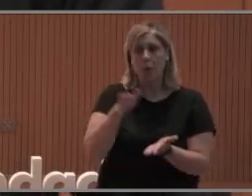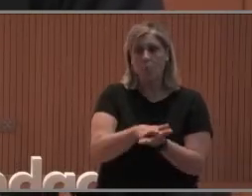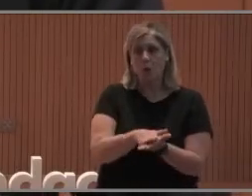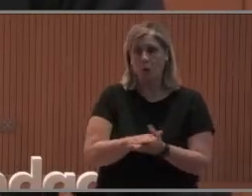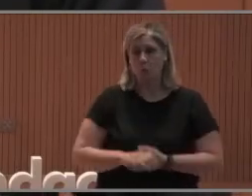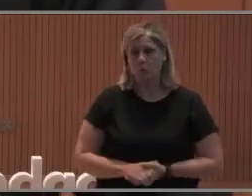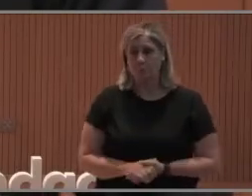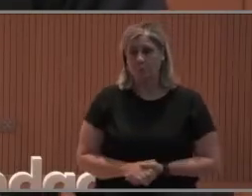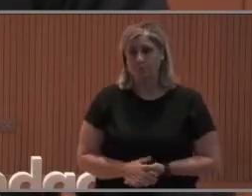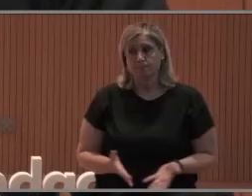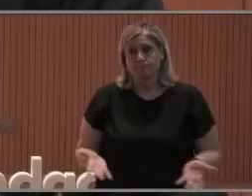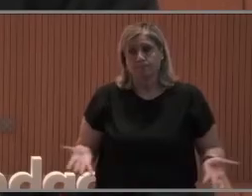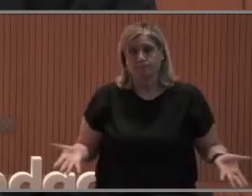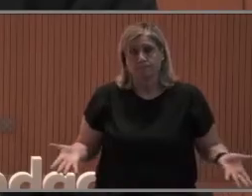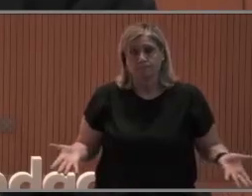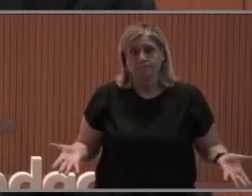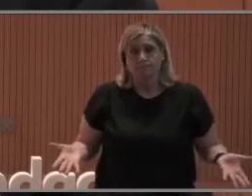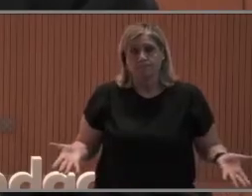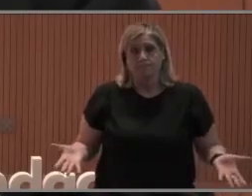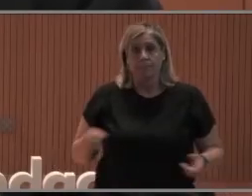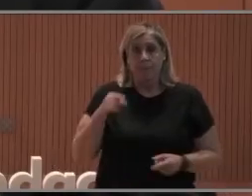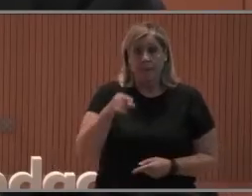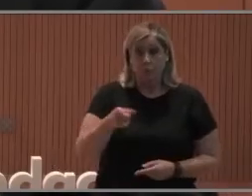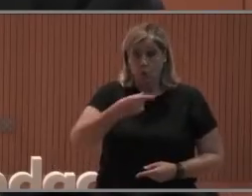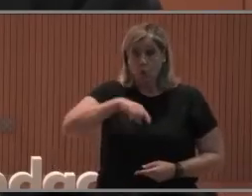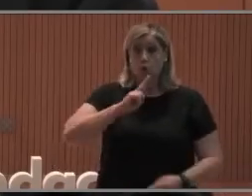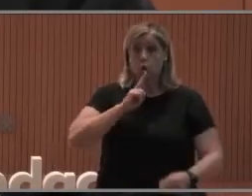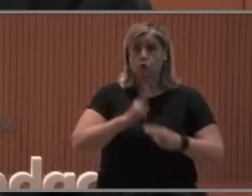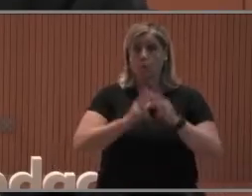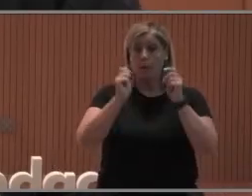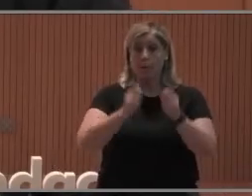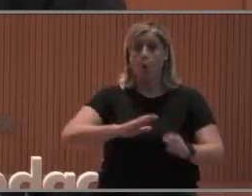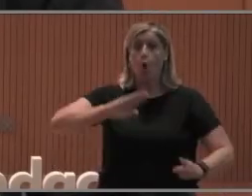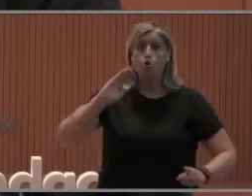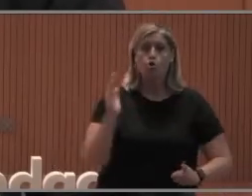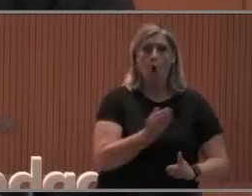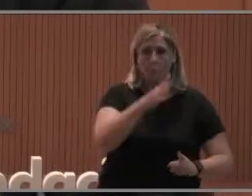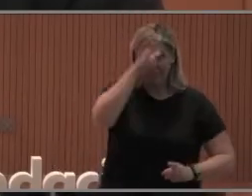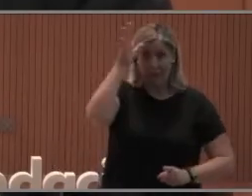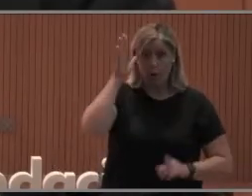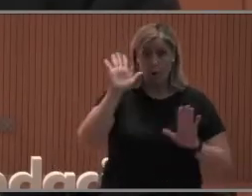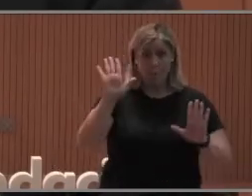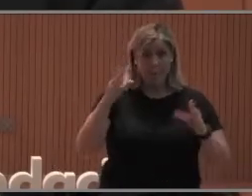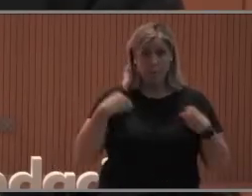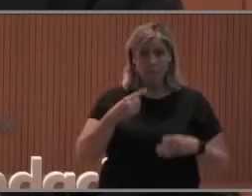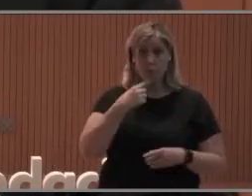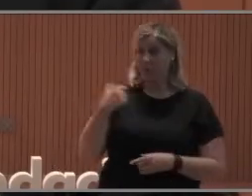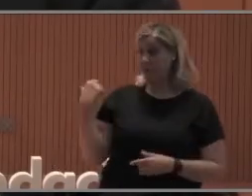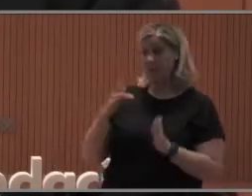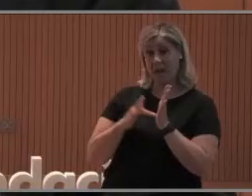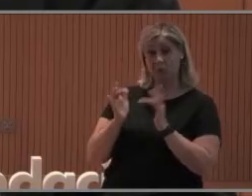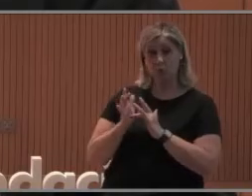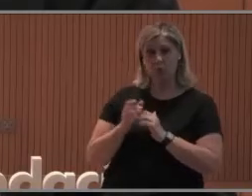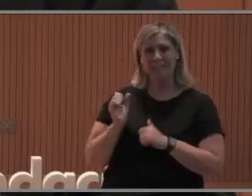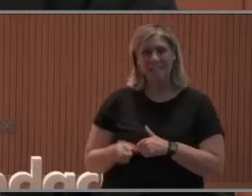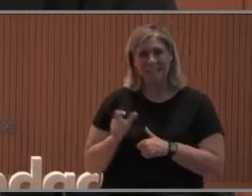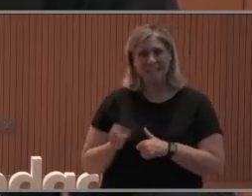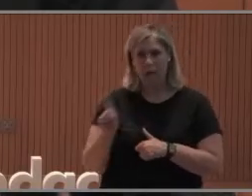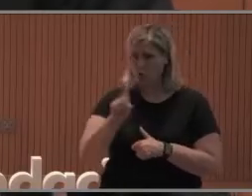Quiere decir que eso es lo que nosotros llamamos un golpe de calor, pero como ha dicho Jesús, no es lo más